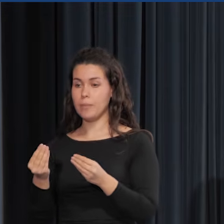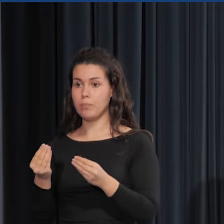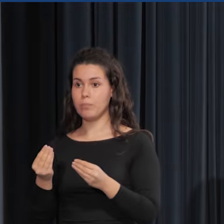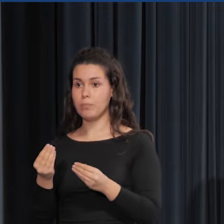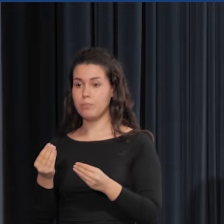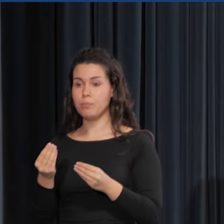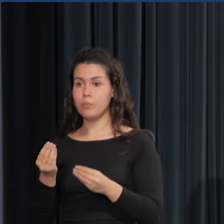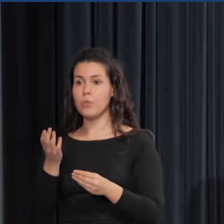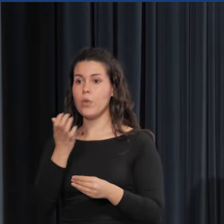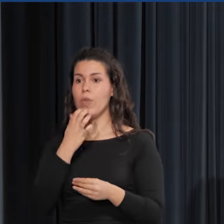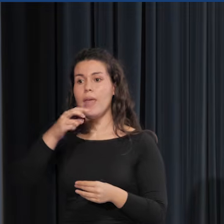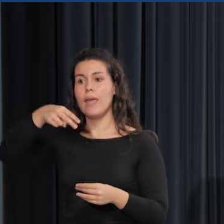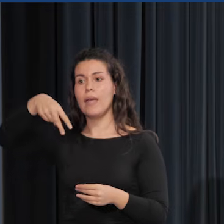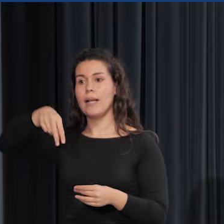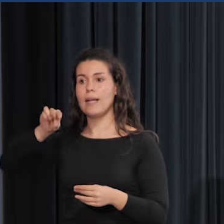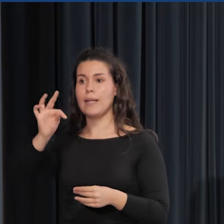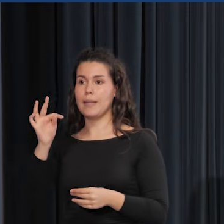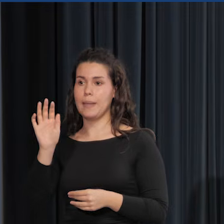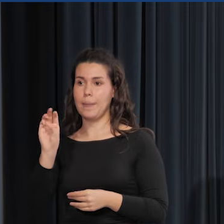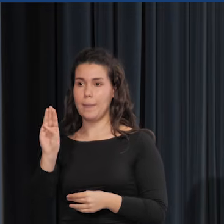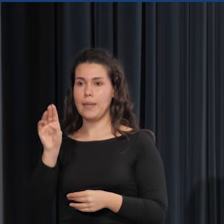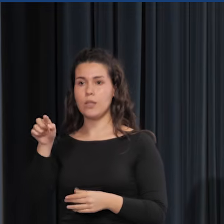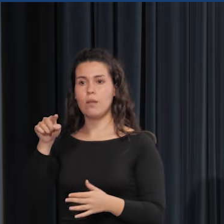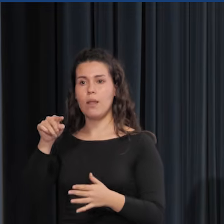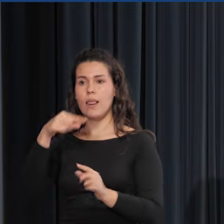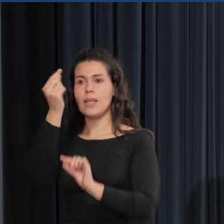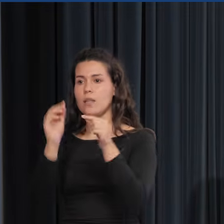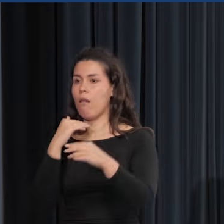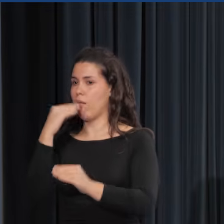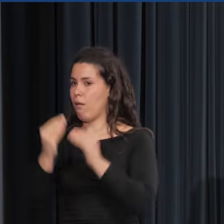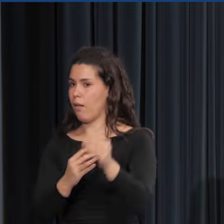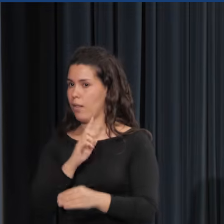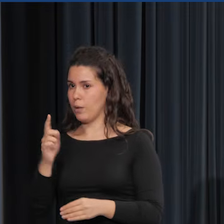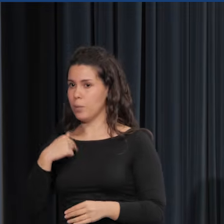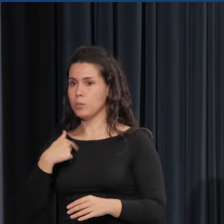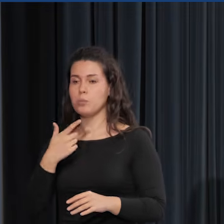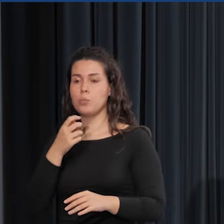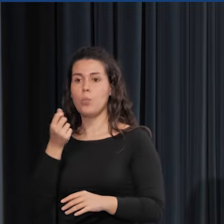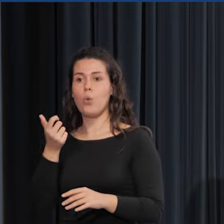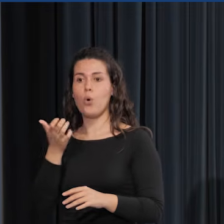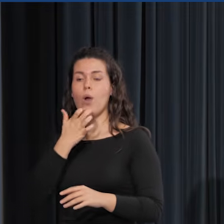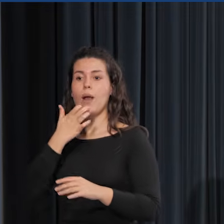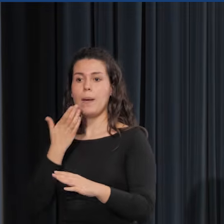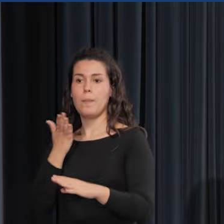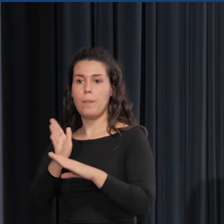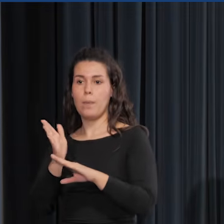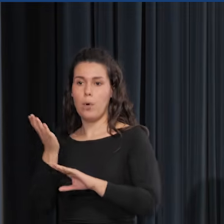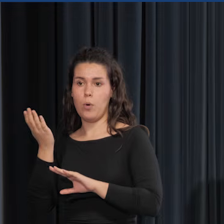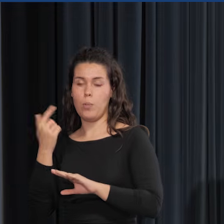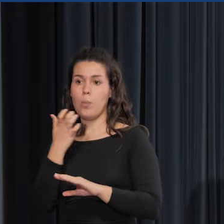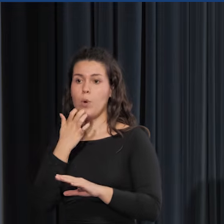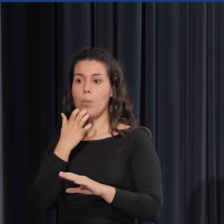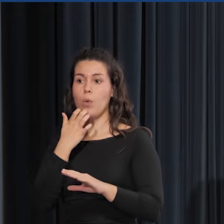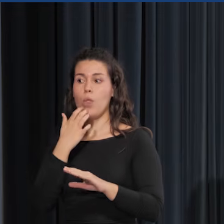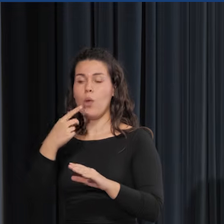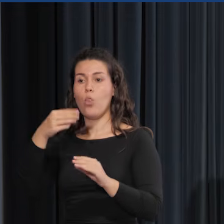NTPs dicen, bueno, esto del diseño es algo que no se hace, ¿no? Pues incluye un ejemplo práctico concreto para la modificación de un depósito,